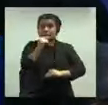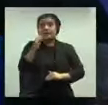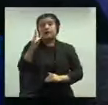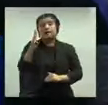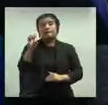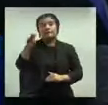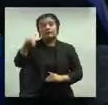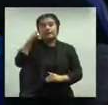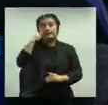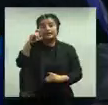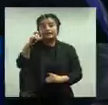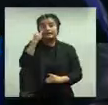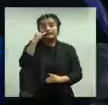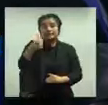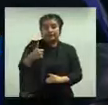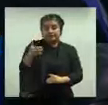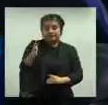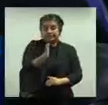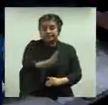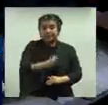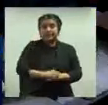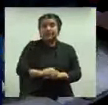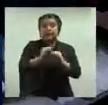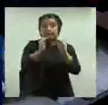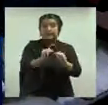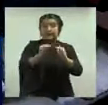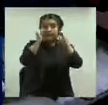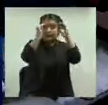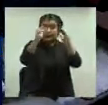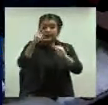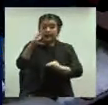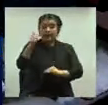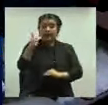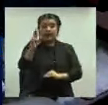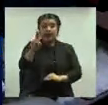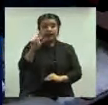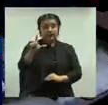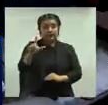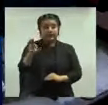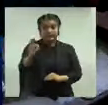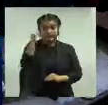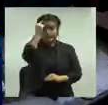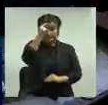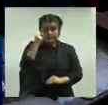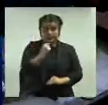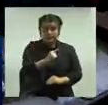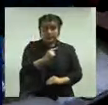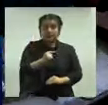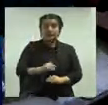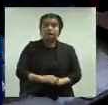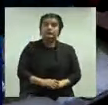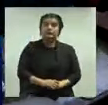Benicia Contreras Calderón. Magistrado Carlos Humberto Rivera Carrillo.